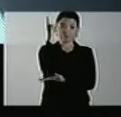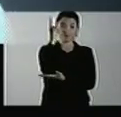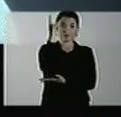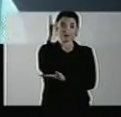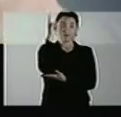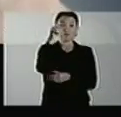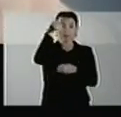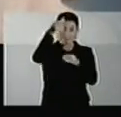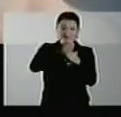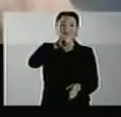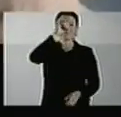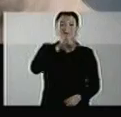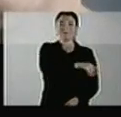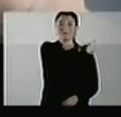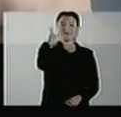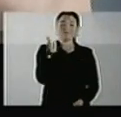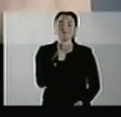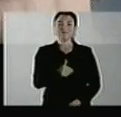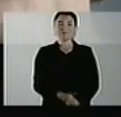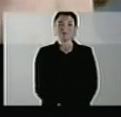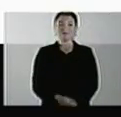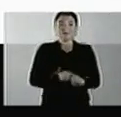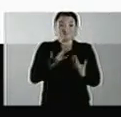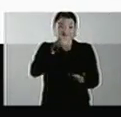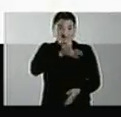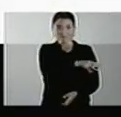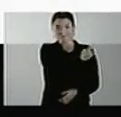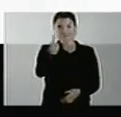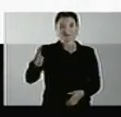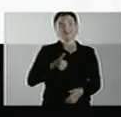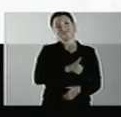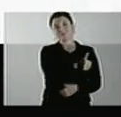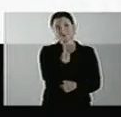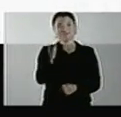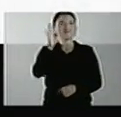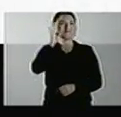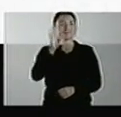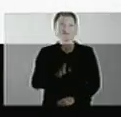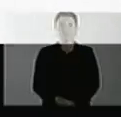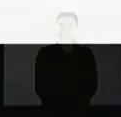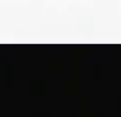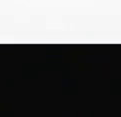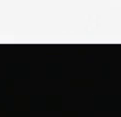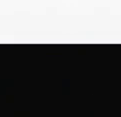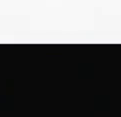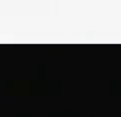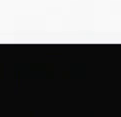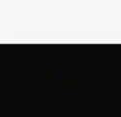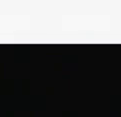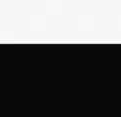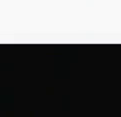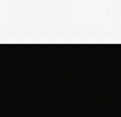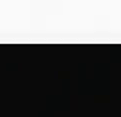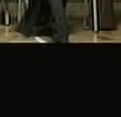Este 15 de diciembre, vota por el Chile de todos. Para un Chile de todos, todos con Michelle.